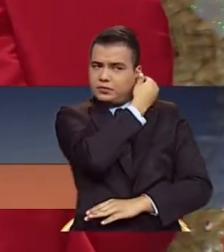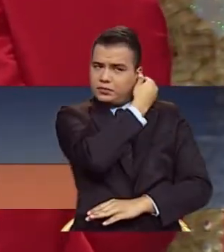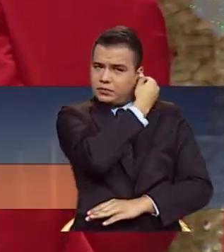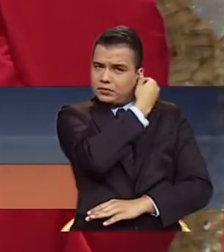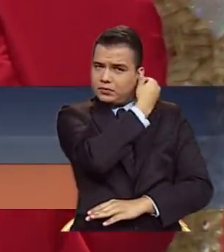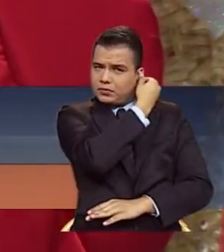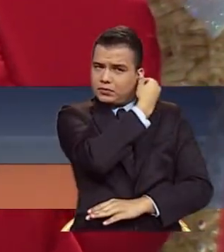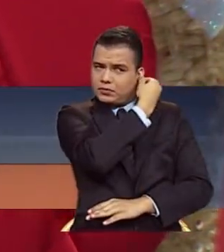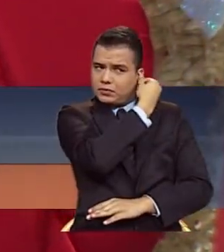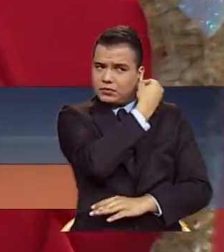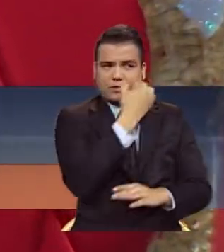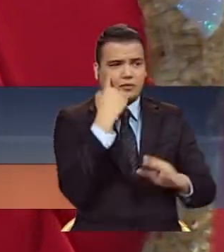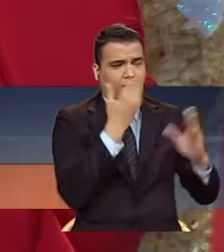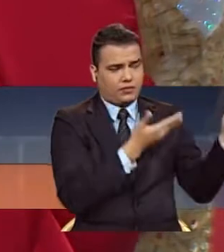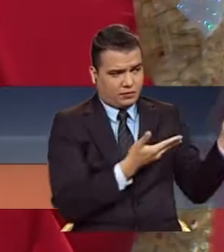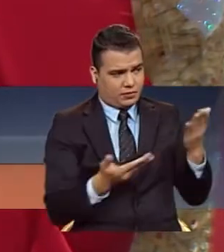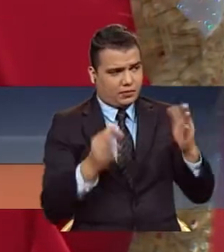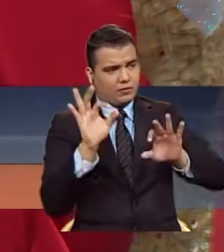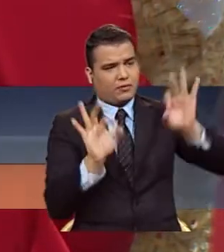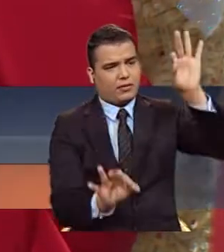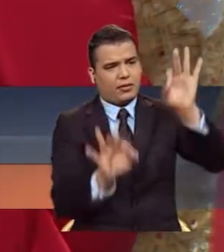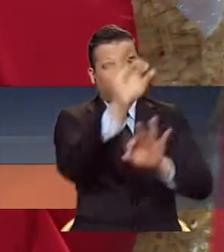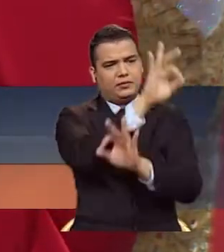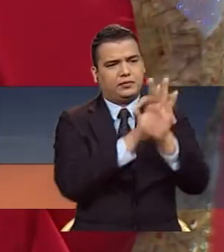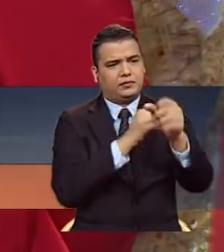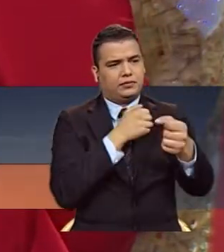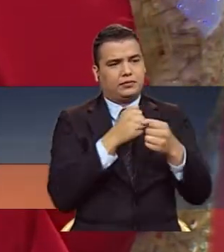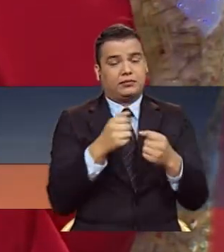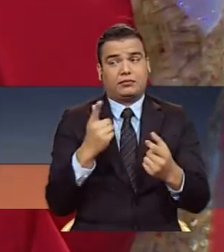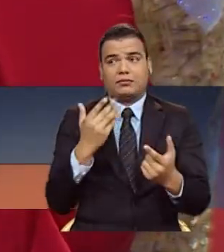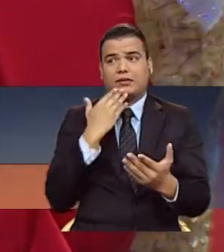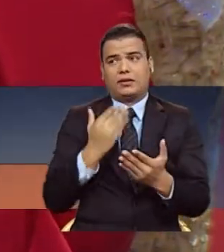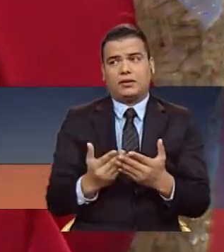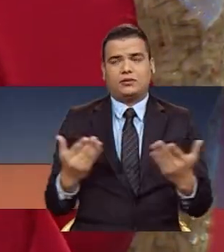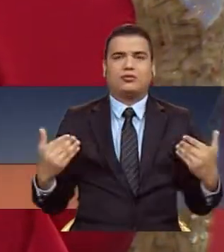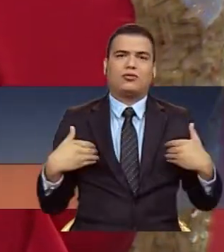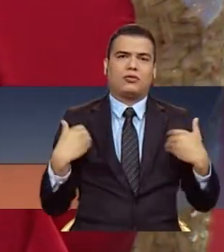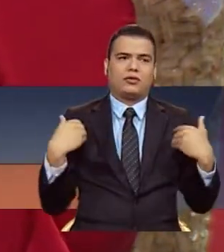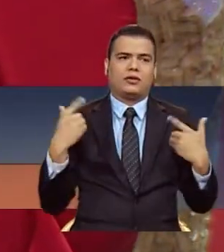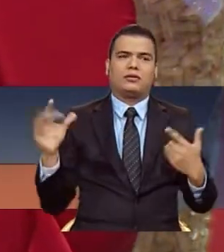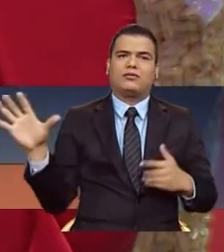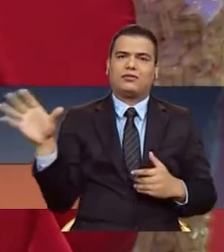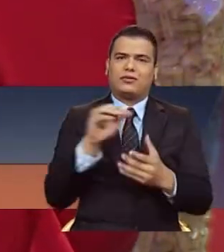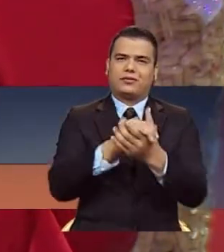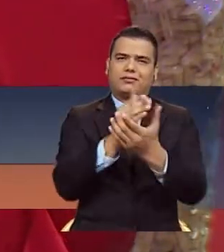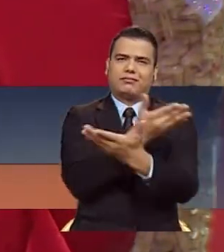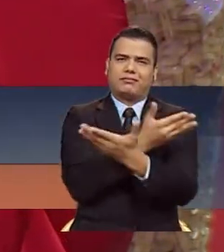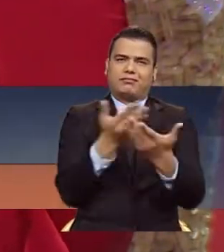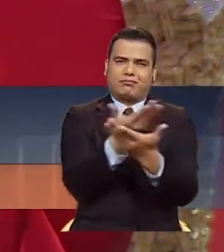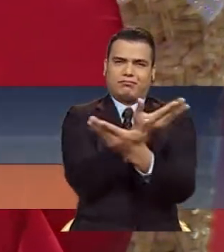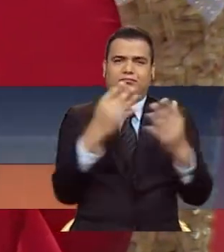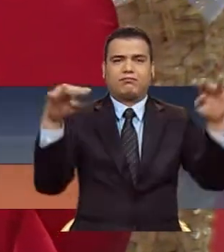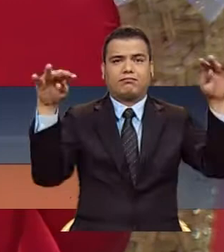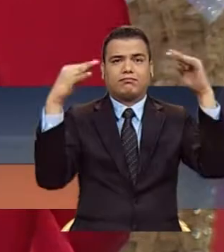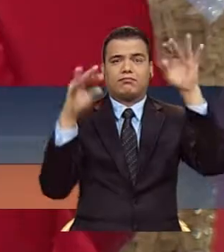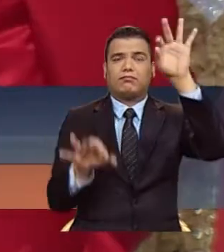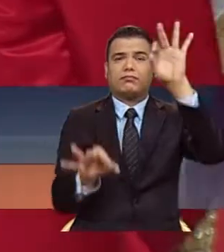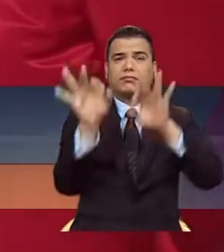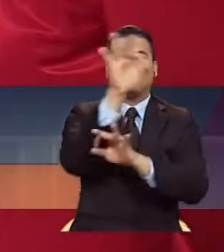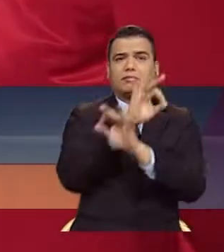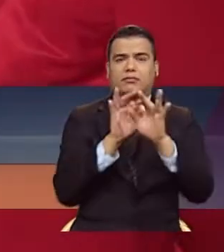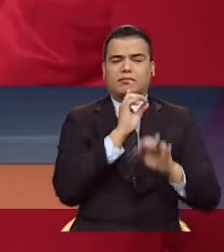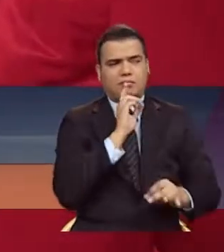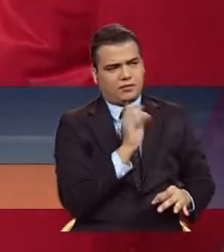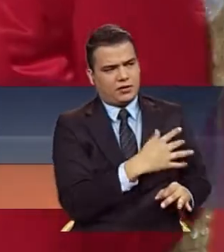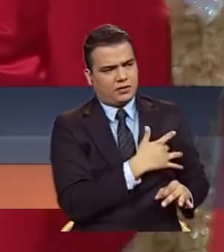Eduardo, bienvenido a Telepacífico Noticias. Muchas gracias, complacido de saludar a todos los televidentes de aquí de Telepacífico. Bueno, cuéntenos cómo se está